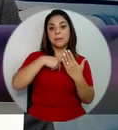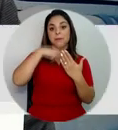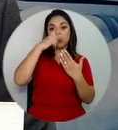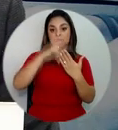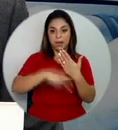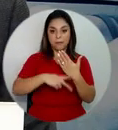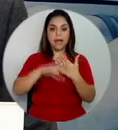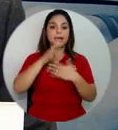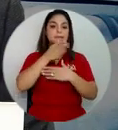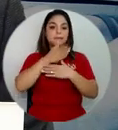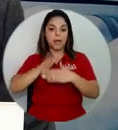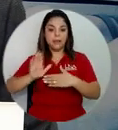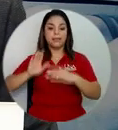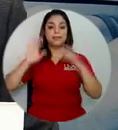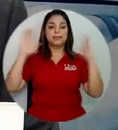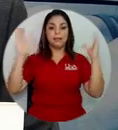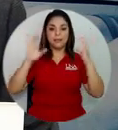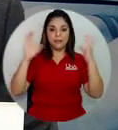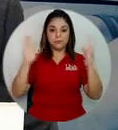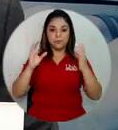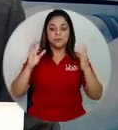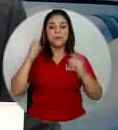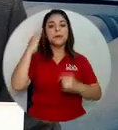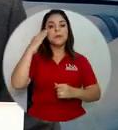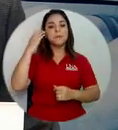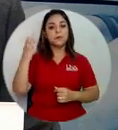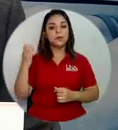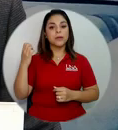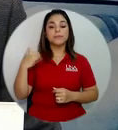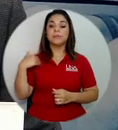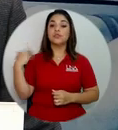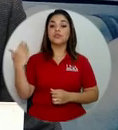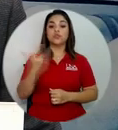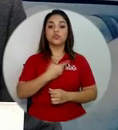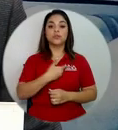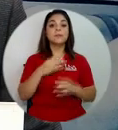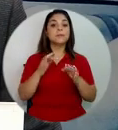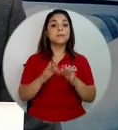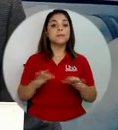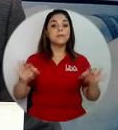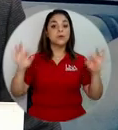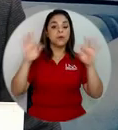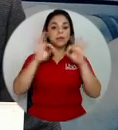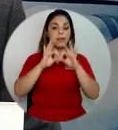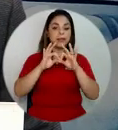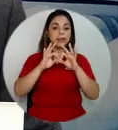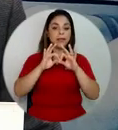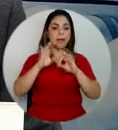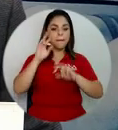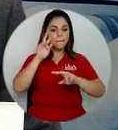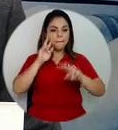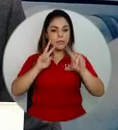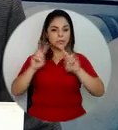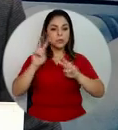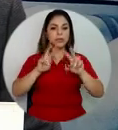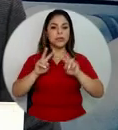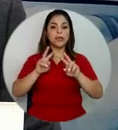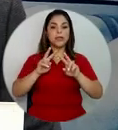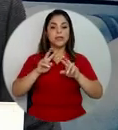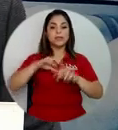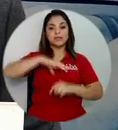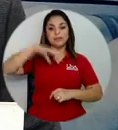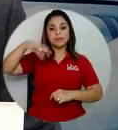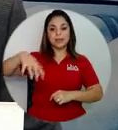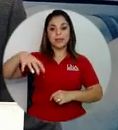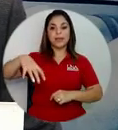Este programa es parte de la celebración porque para nosotros es muy importante la visibilización